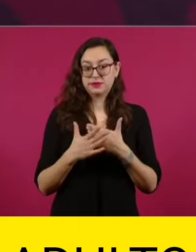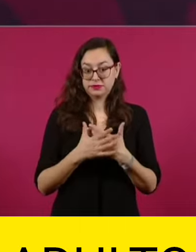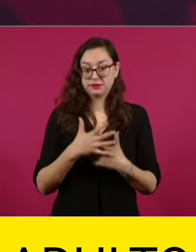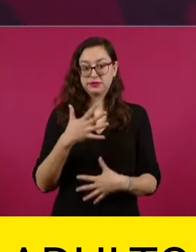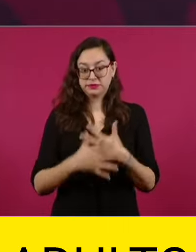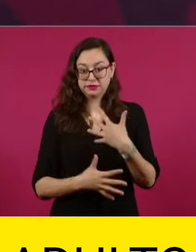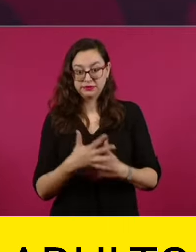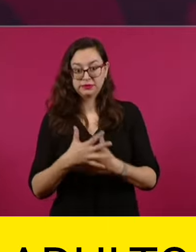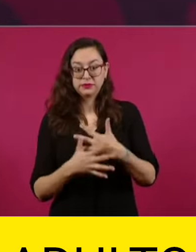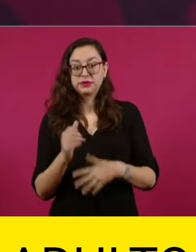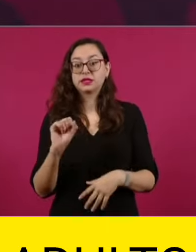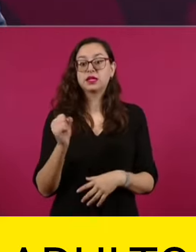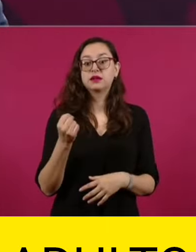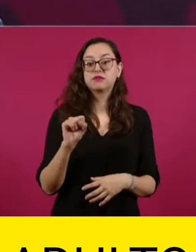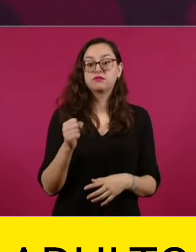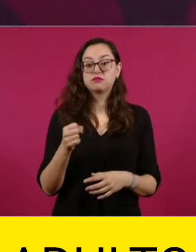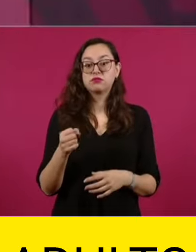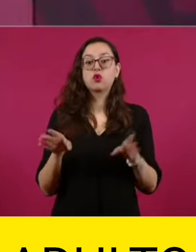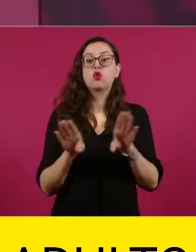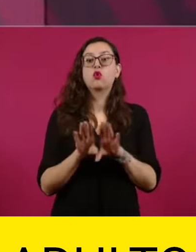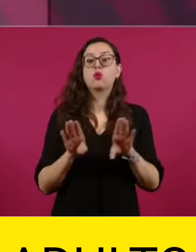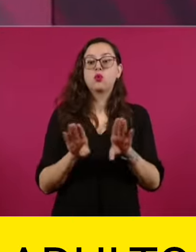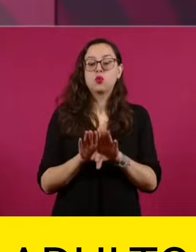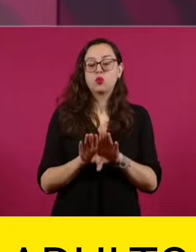precisamente inicia con la banda,